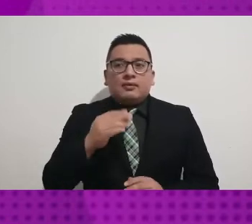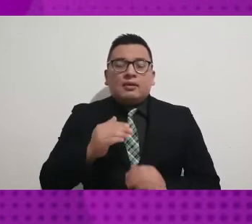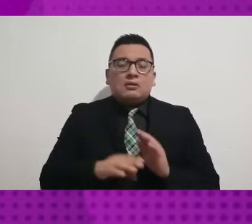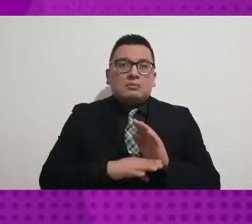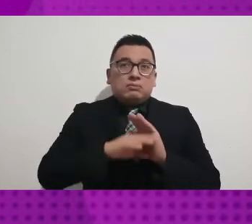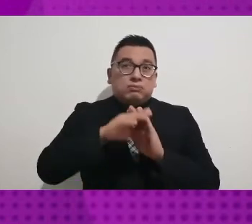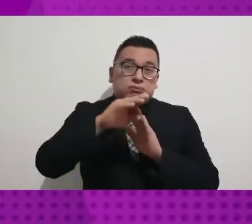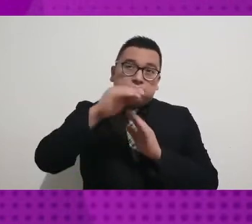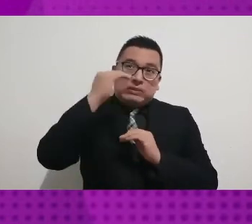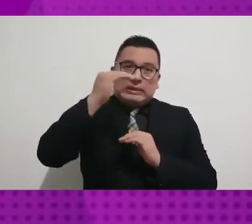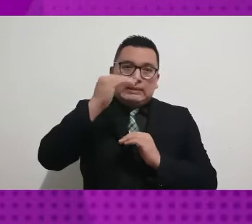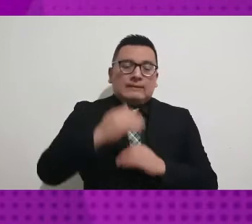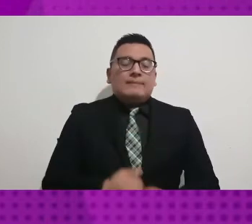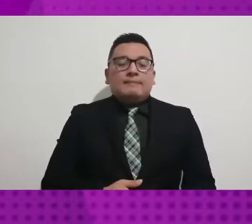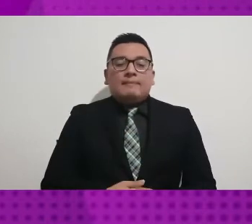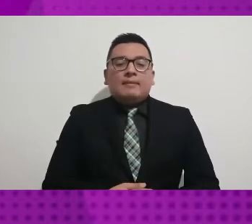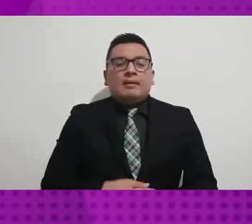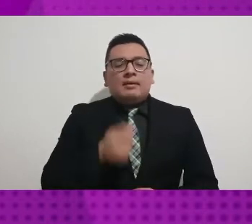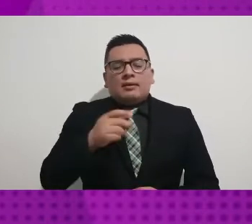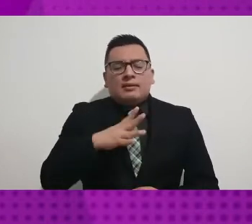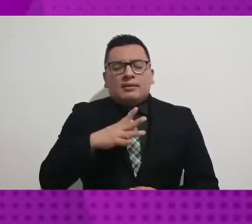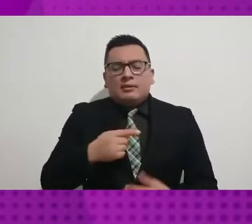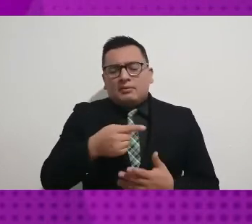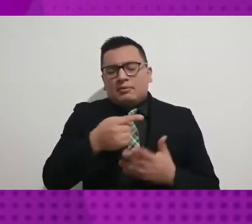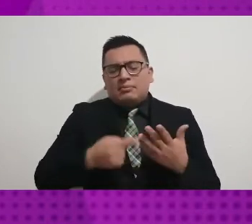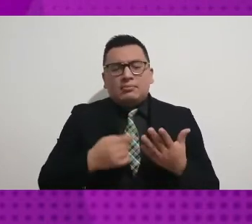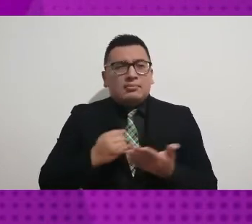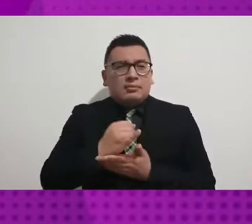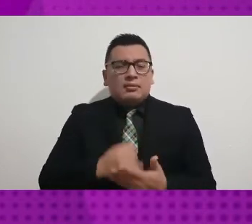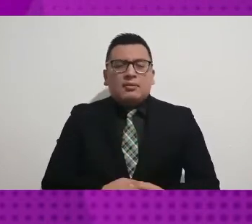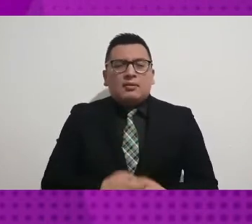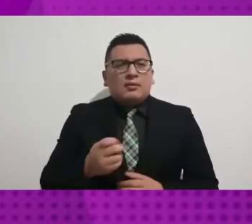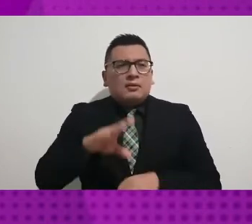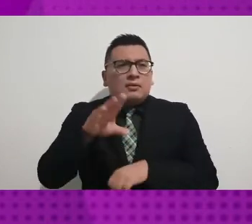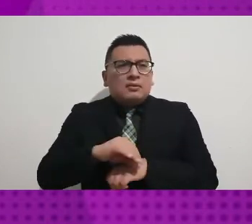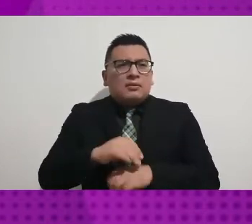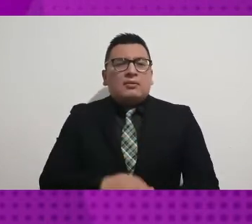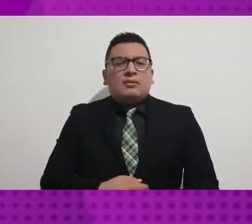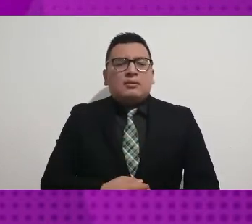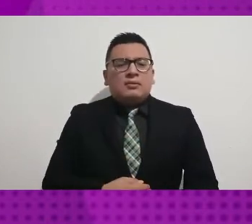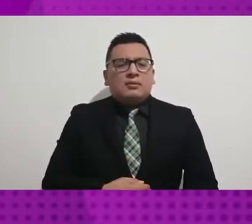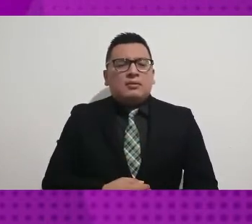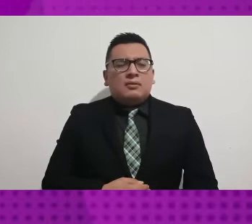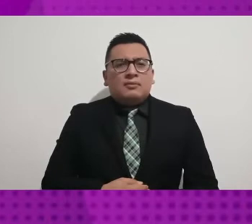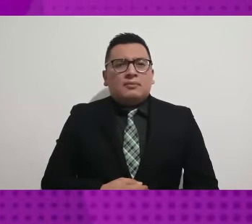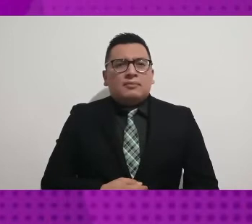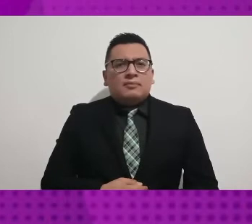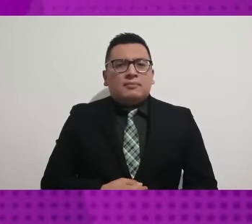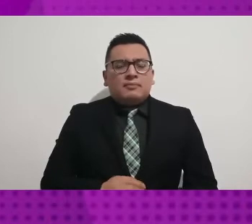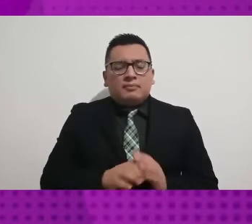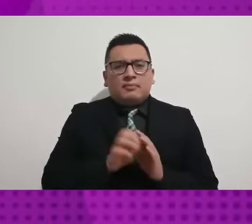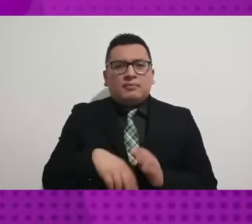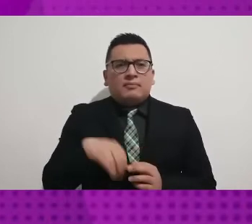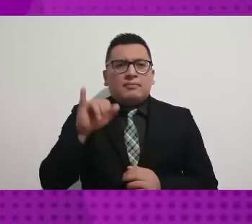cuando no rebase el tope de gastos de campaña. Es decir, ha habido una serie de decisiones que han permitido, ¿no? Y de intervenciones